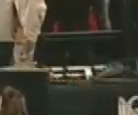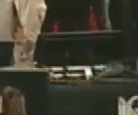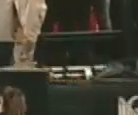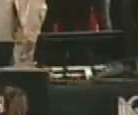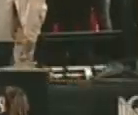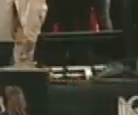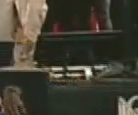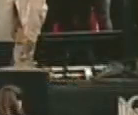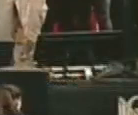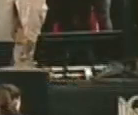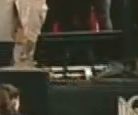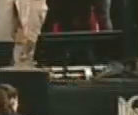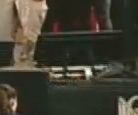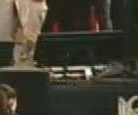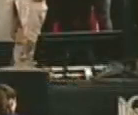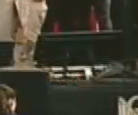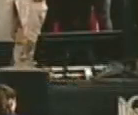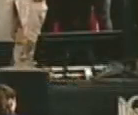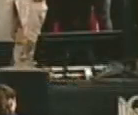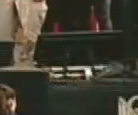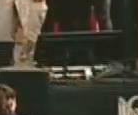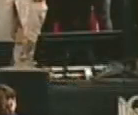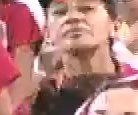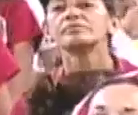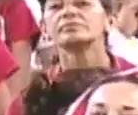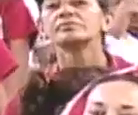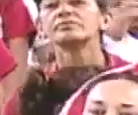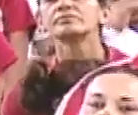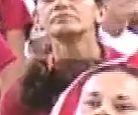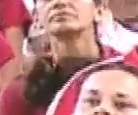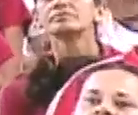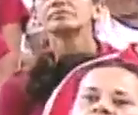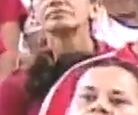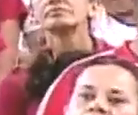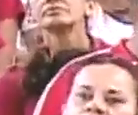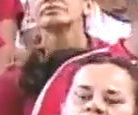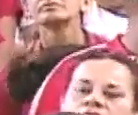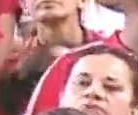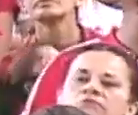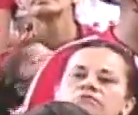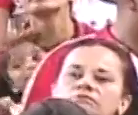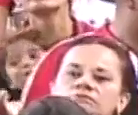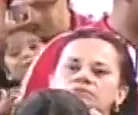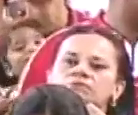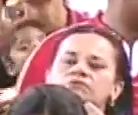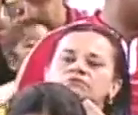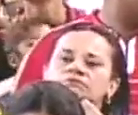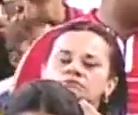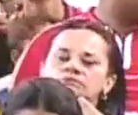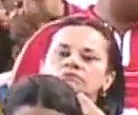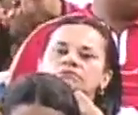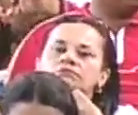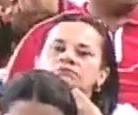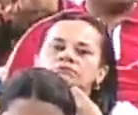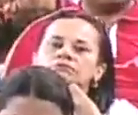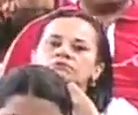Pero la lealtad no tiene términos medio. La lealtad